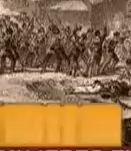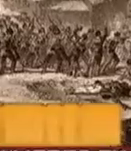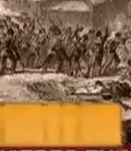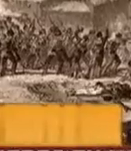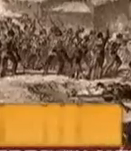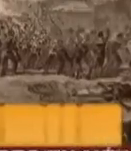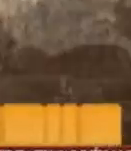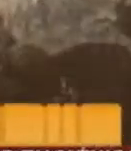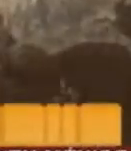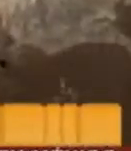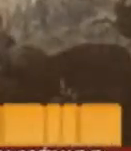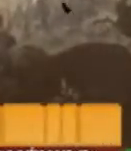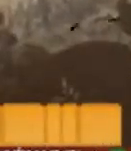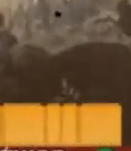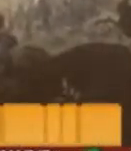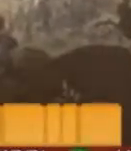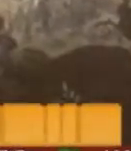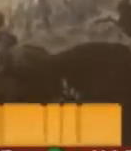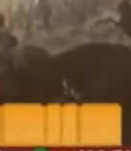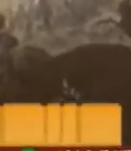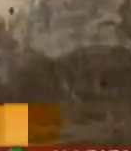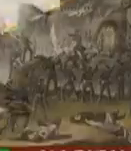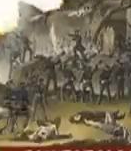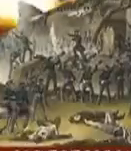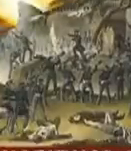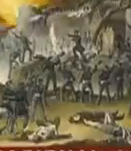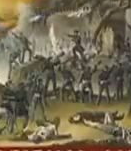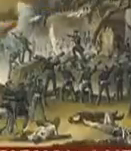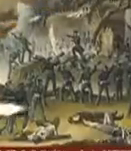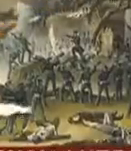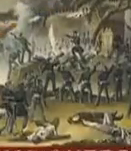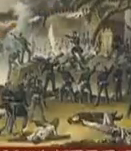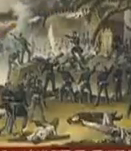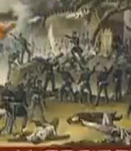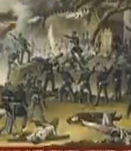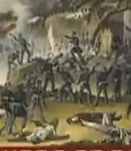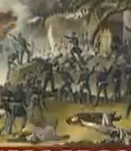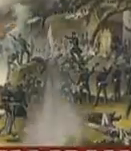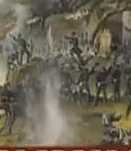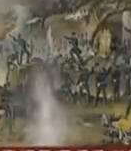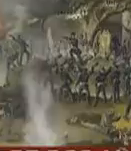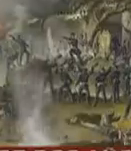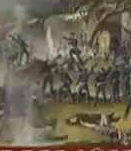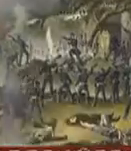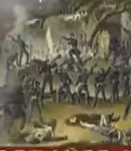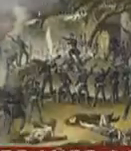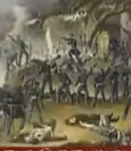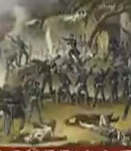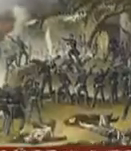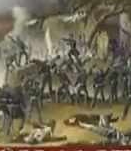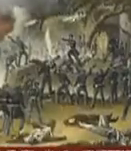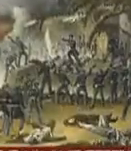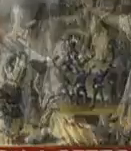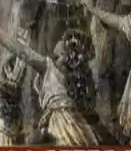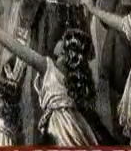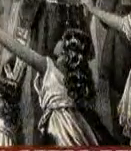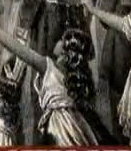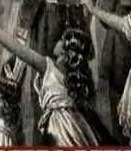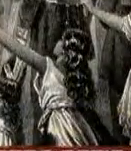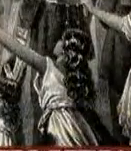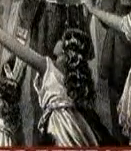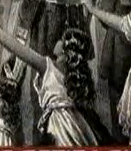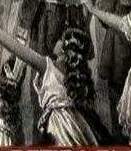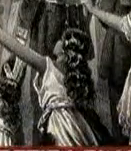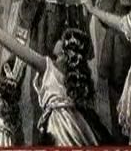de 1847, el castillo fue bombardeado por el ejército estadounidense, causándole serios daños.